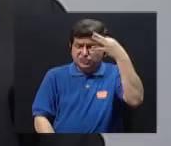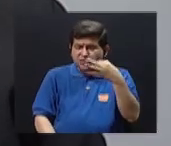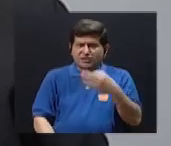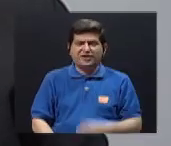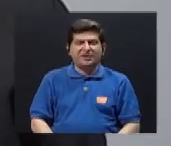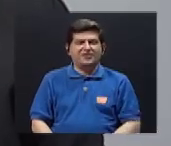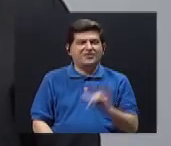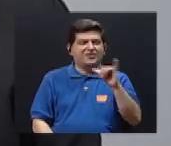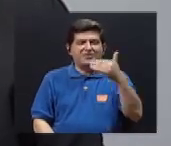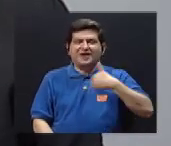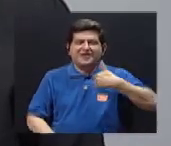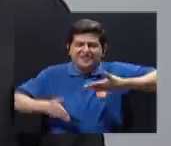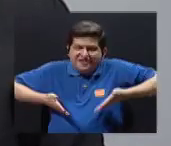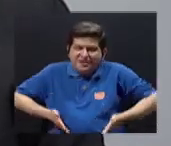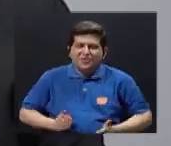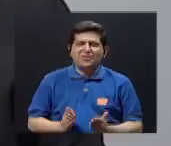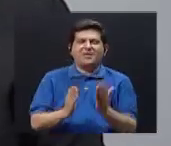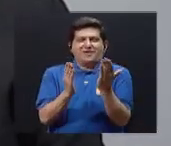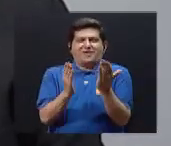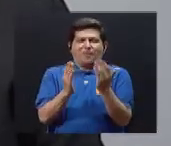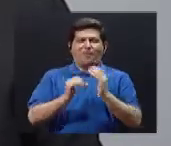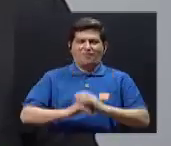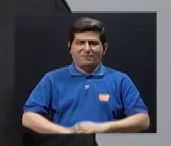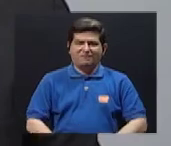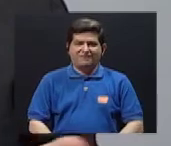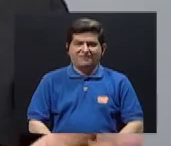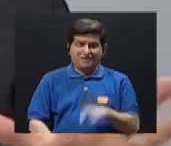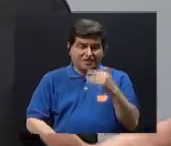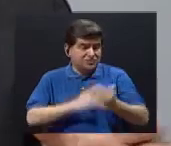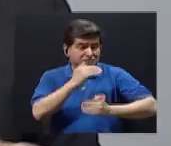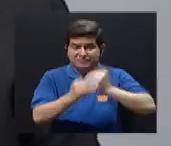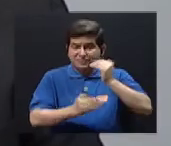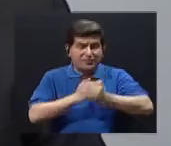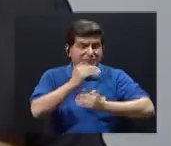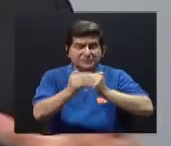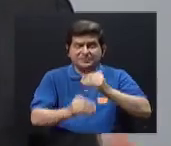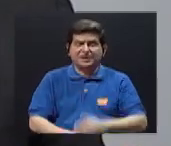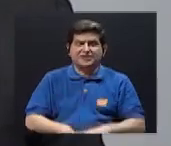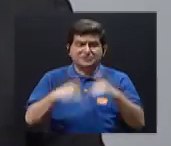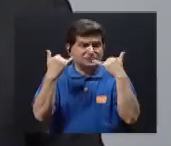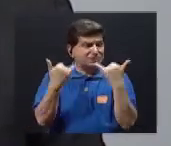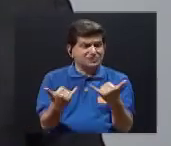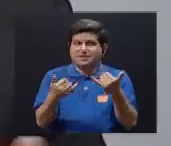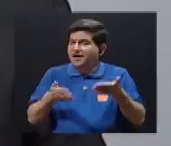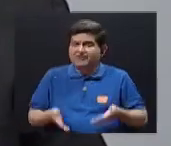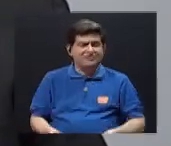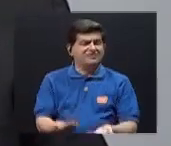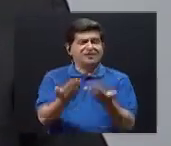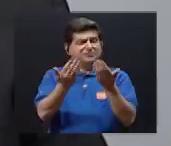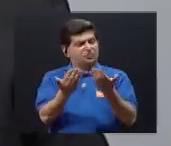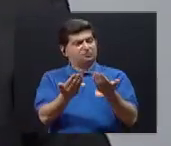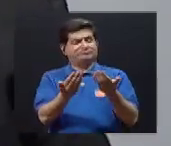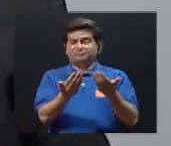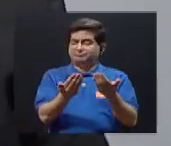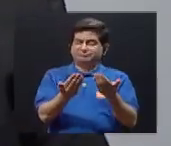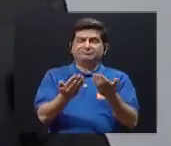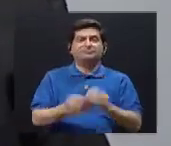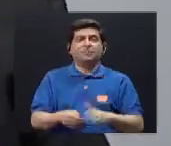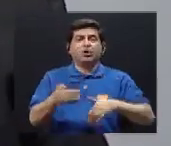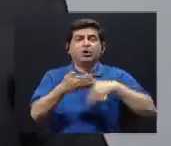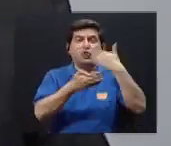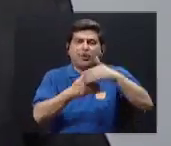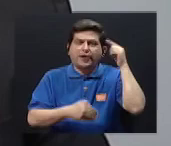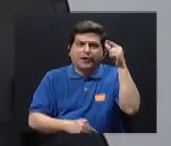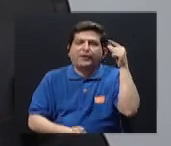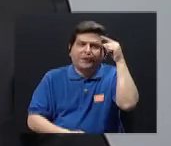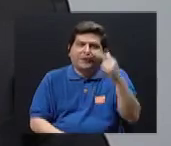yo creo, como de procrear un hijo, ¿verdad? Ese es el proceso, está ya el chiquito ya nació,